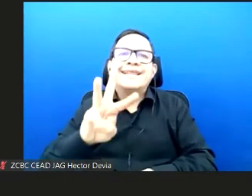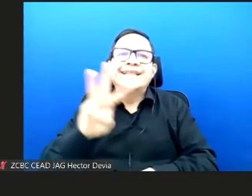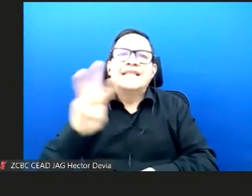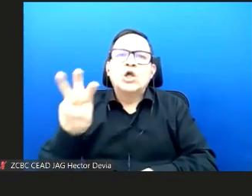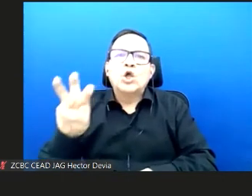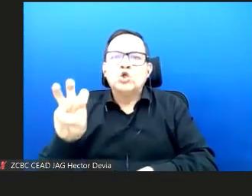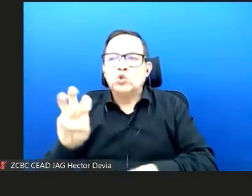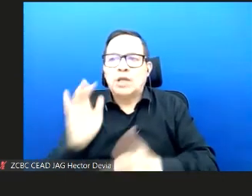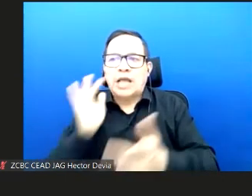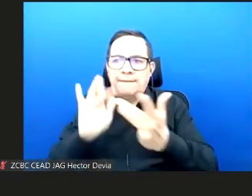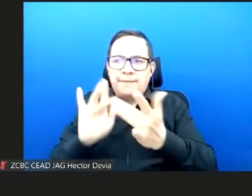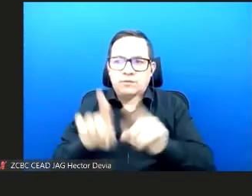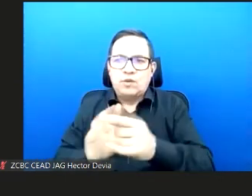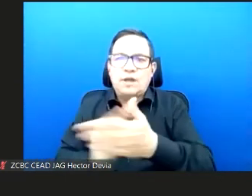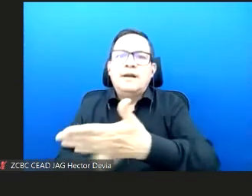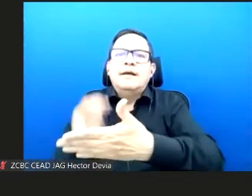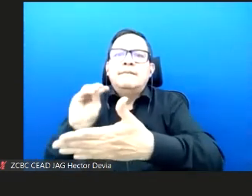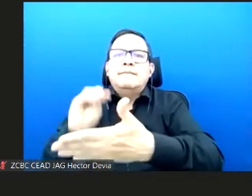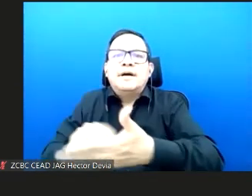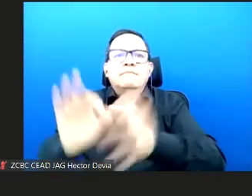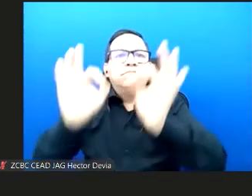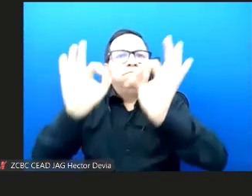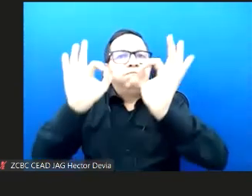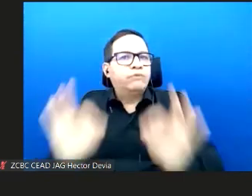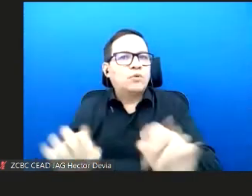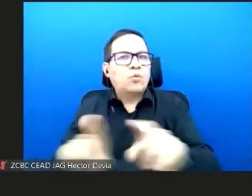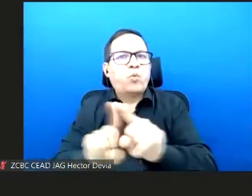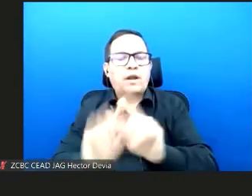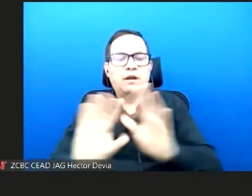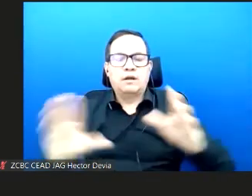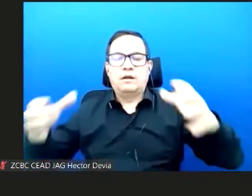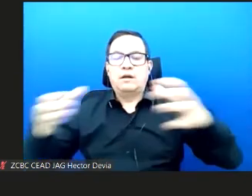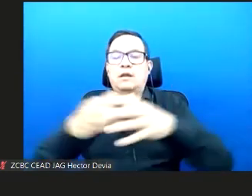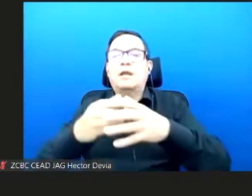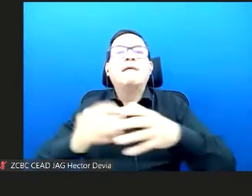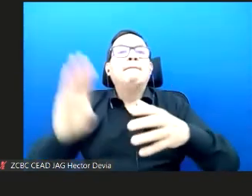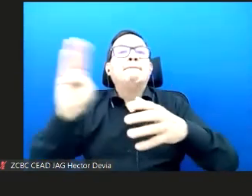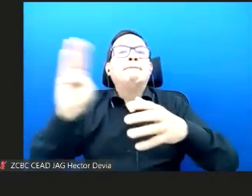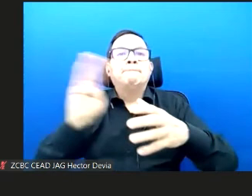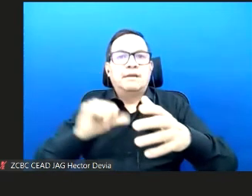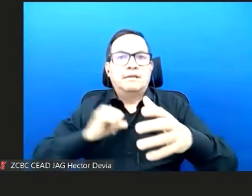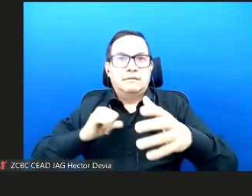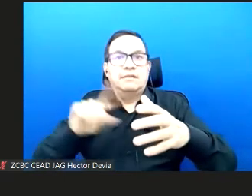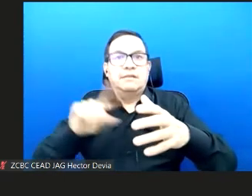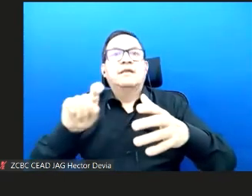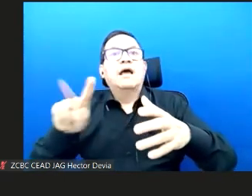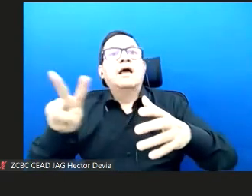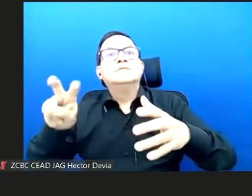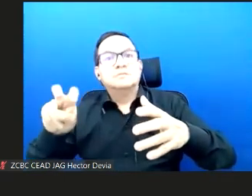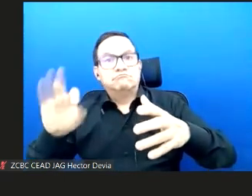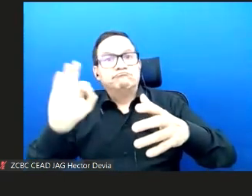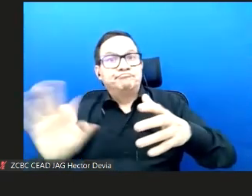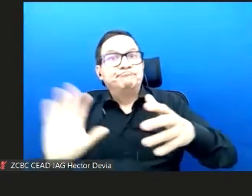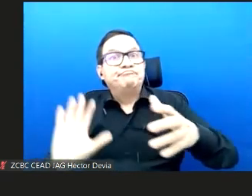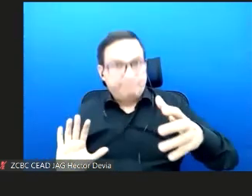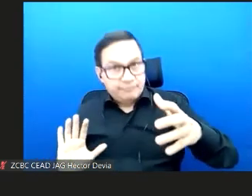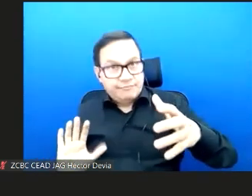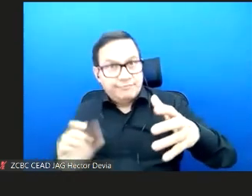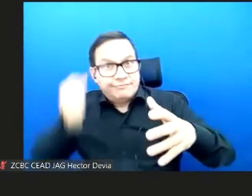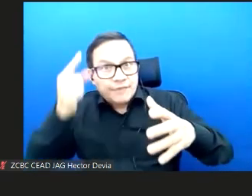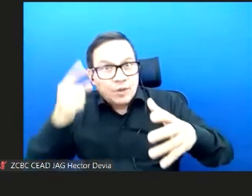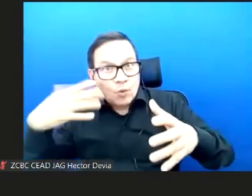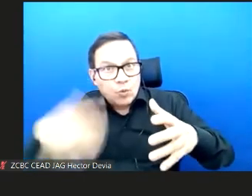¿Listo? Esto nos da que el conjunto B tiene en total 67. ¿Listo? Están volando.